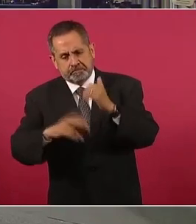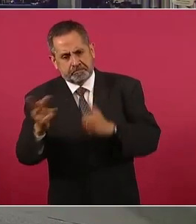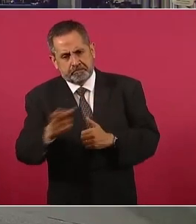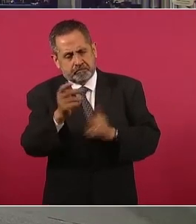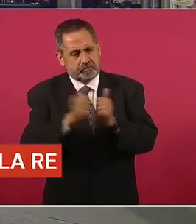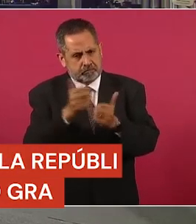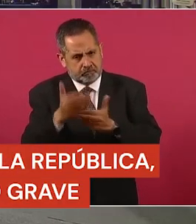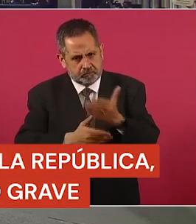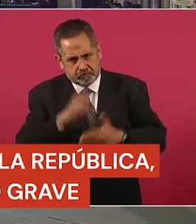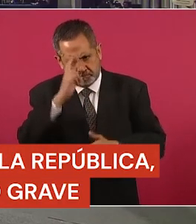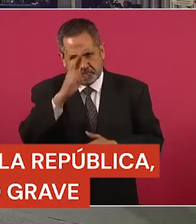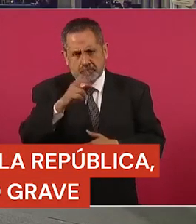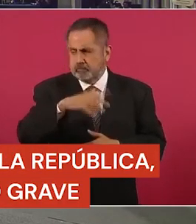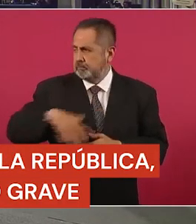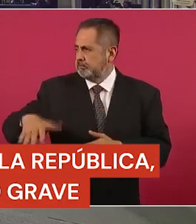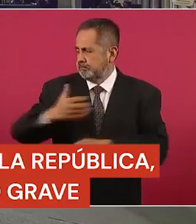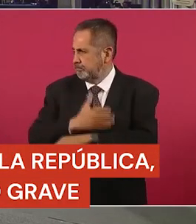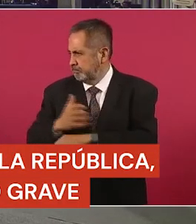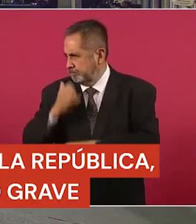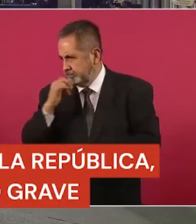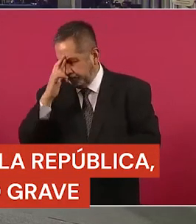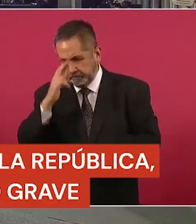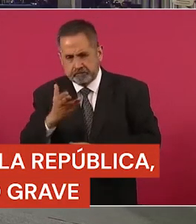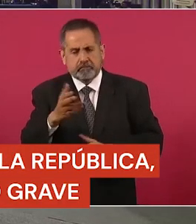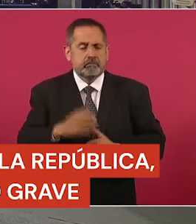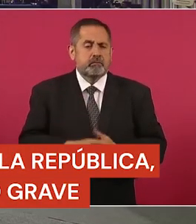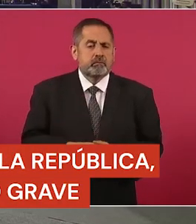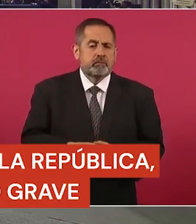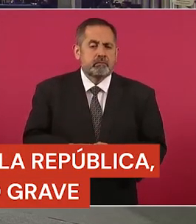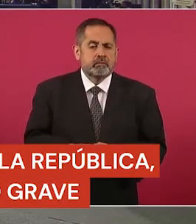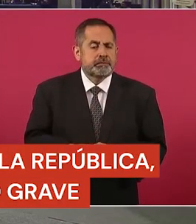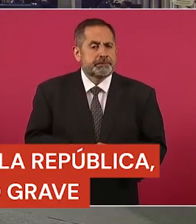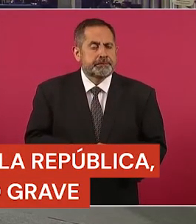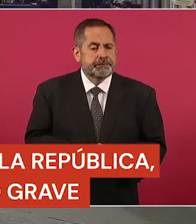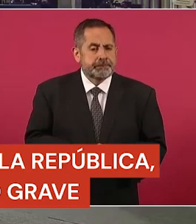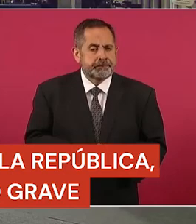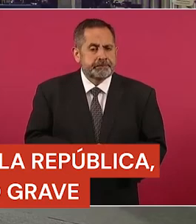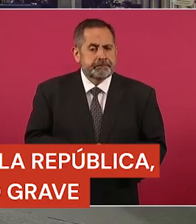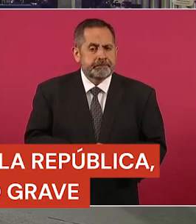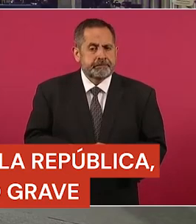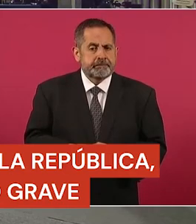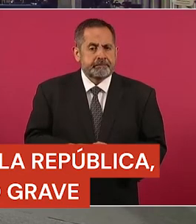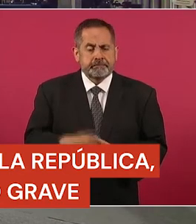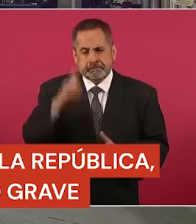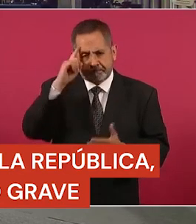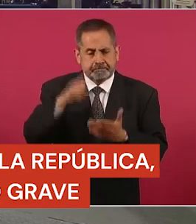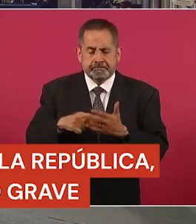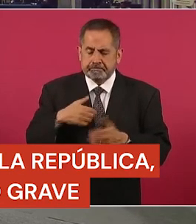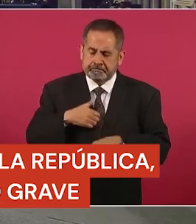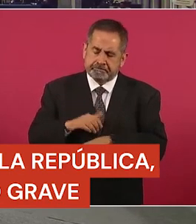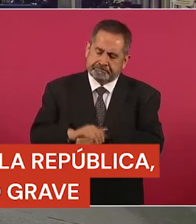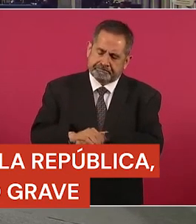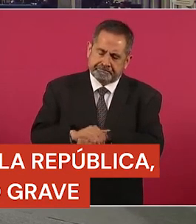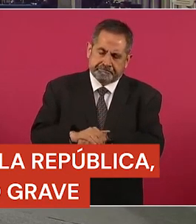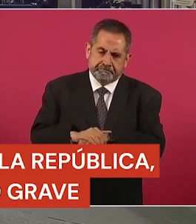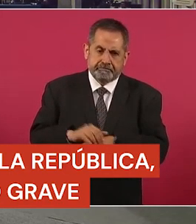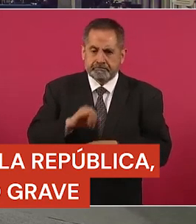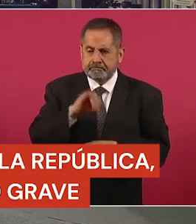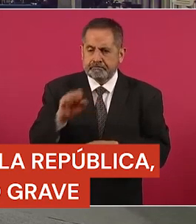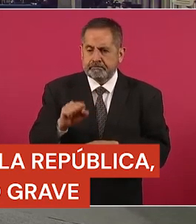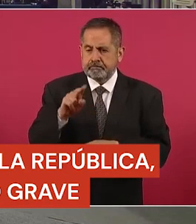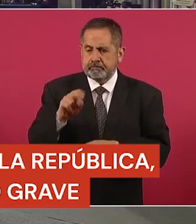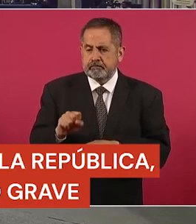con todo respeto para los compañeros. Creo que mi amigo Jesús